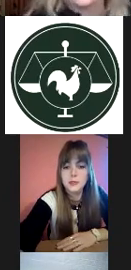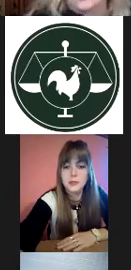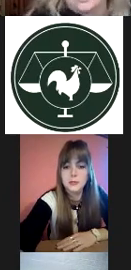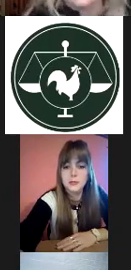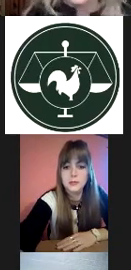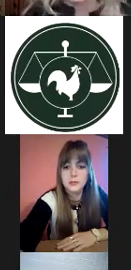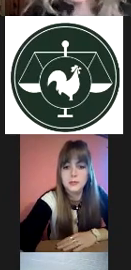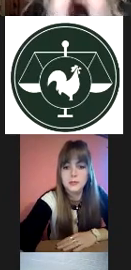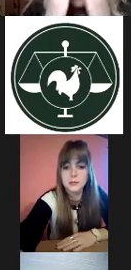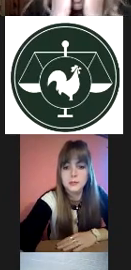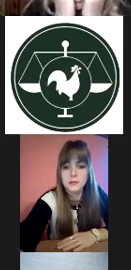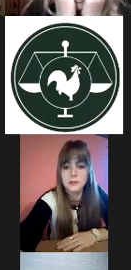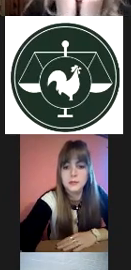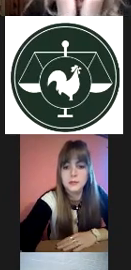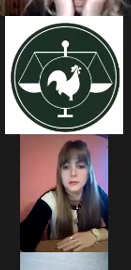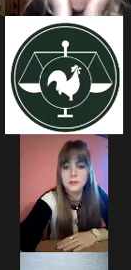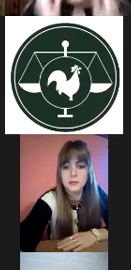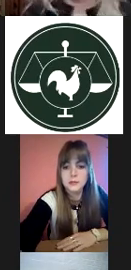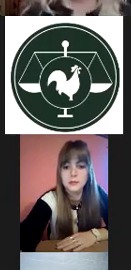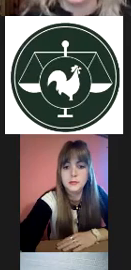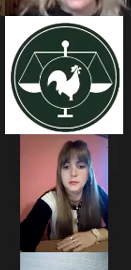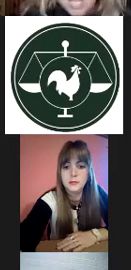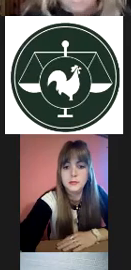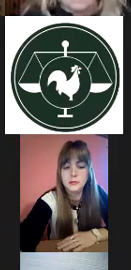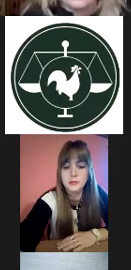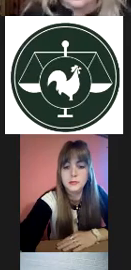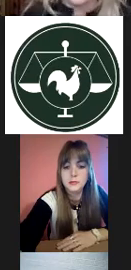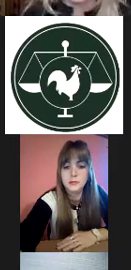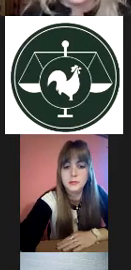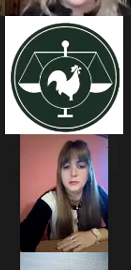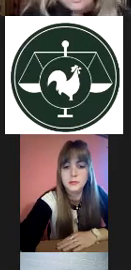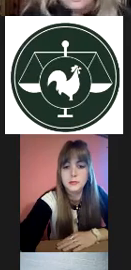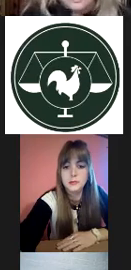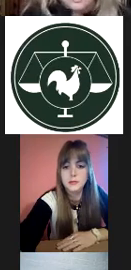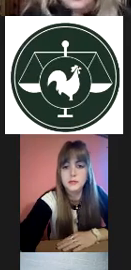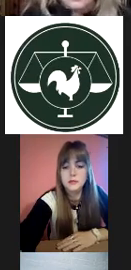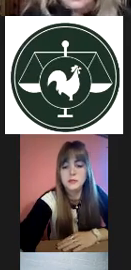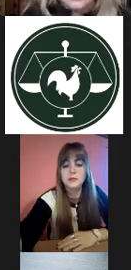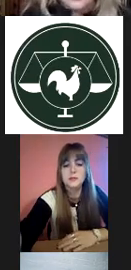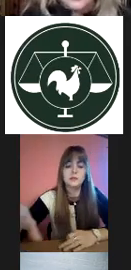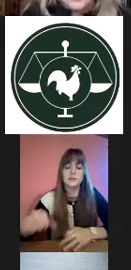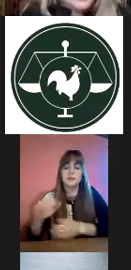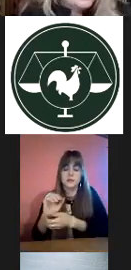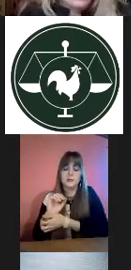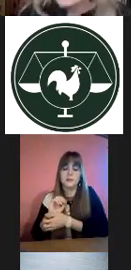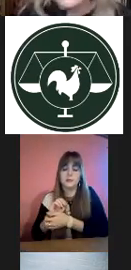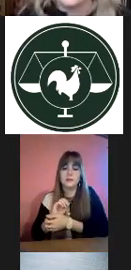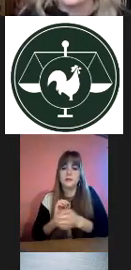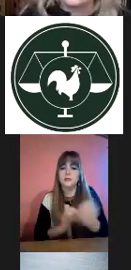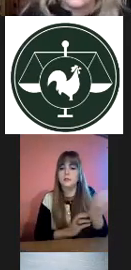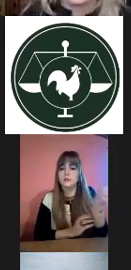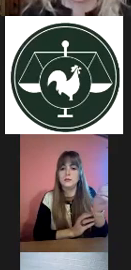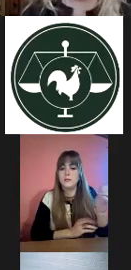la ignora. Muchos desconocen, sobre todo los policías también desconocen que existe esta ley y no toman